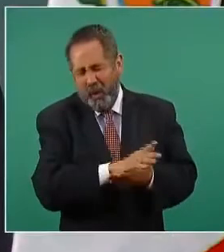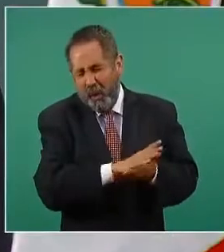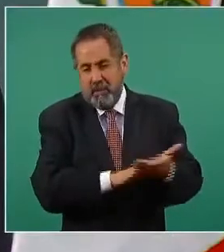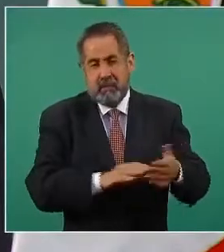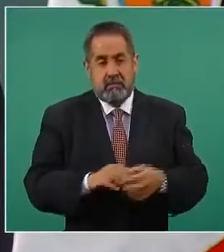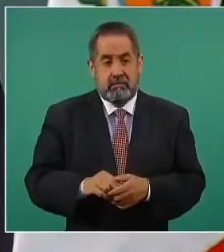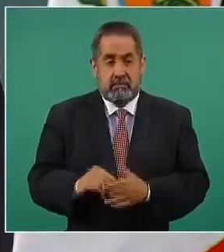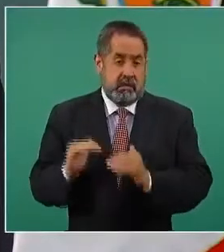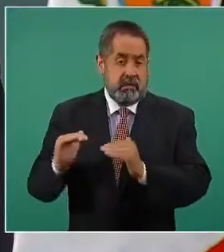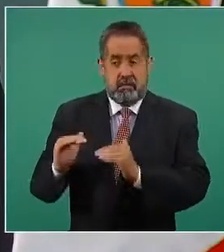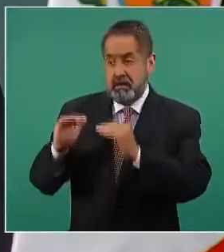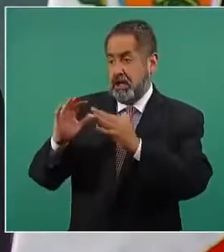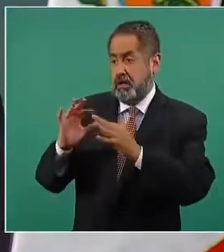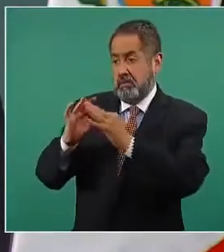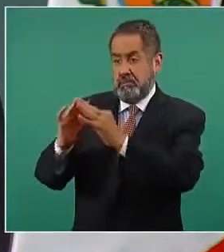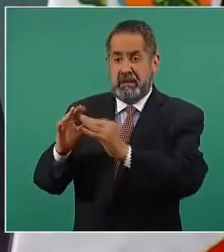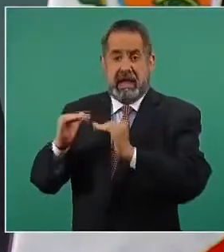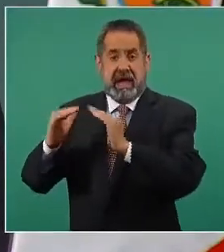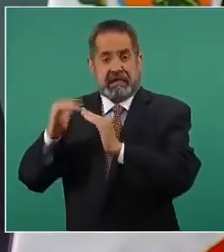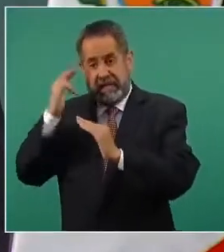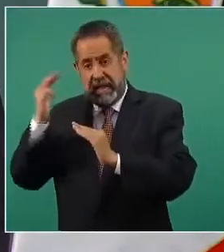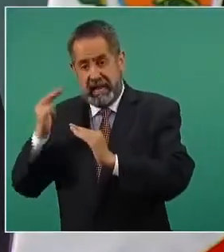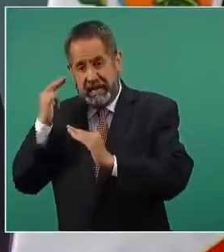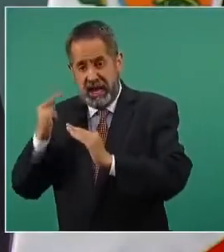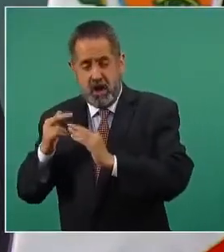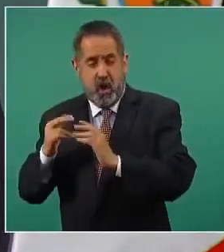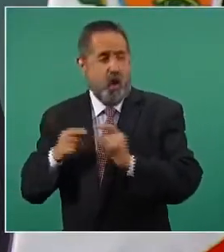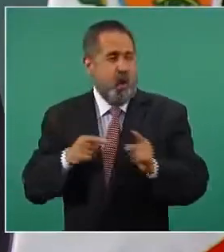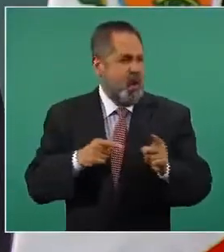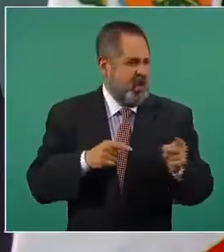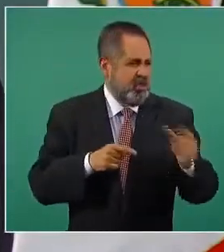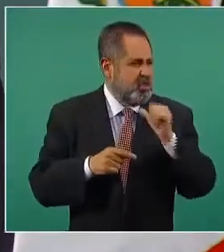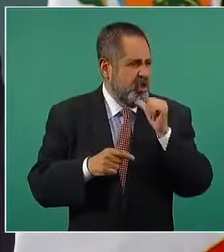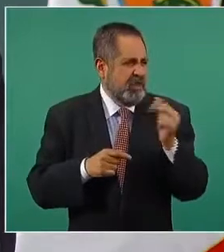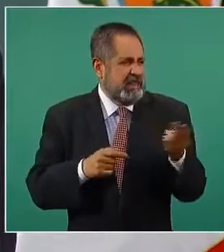noble o infame de derecho y de hecho.